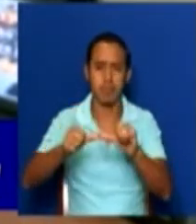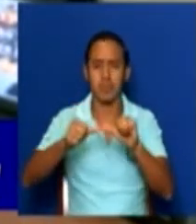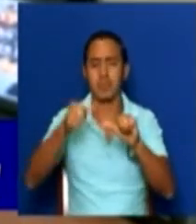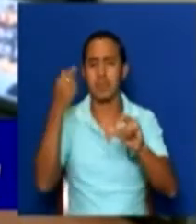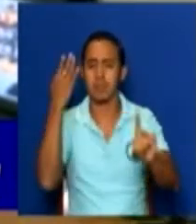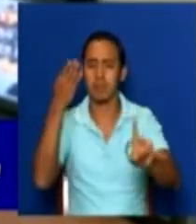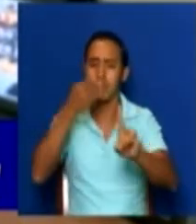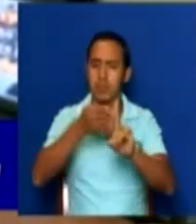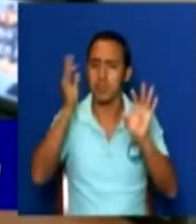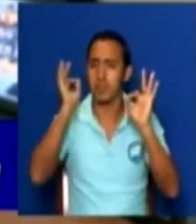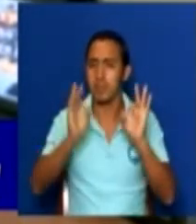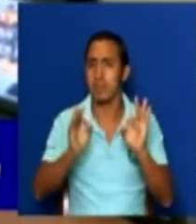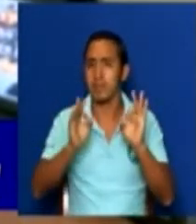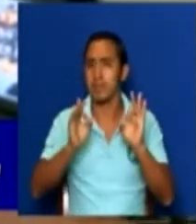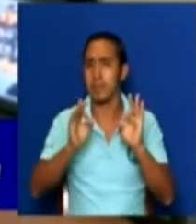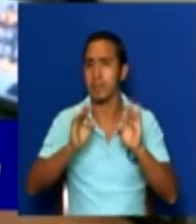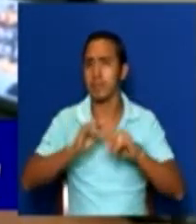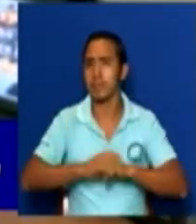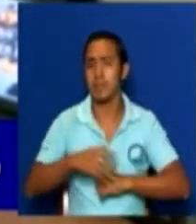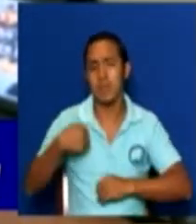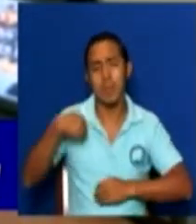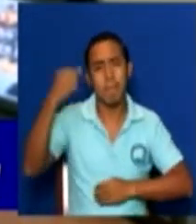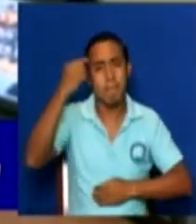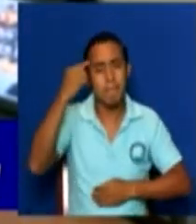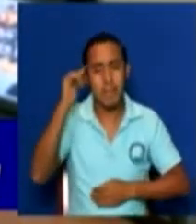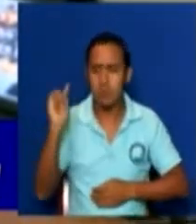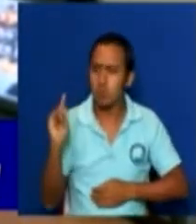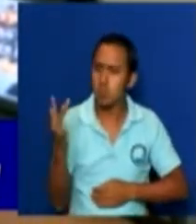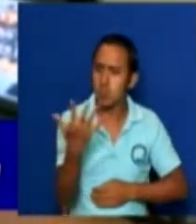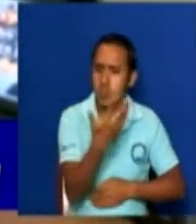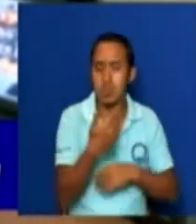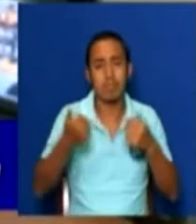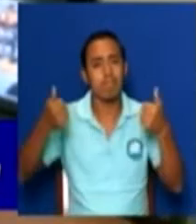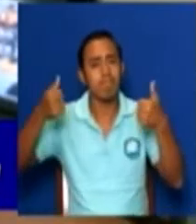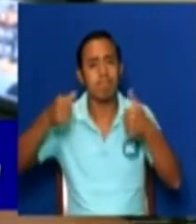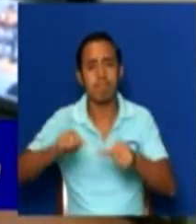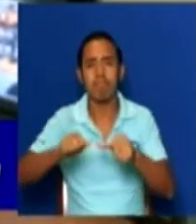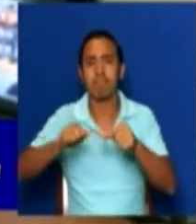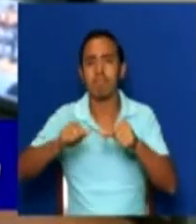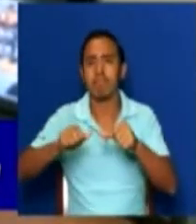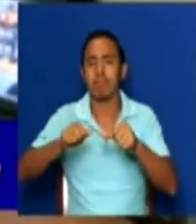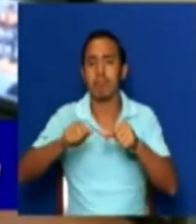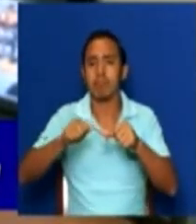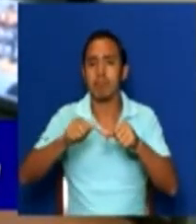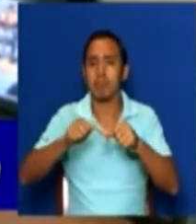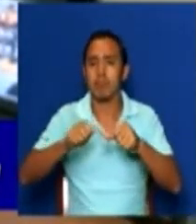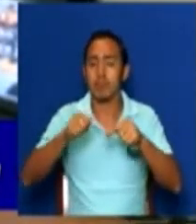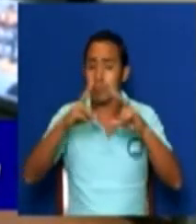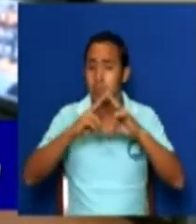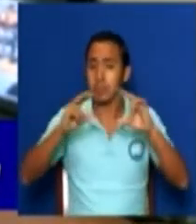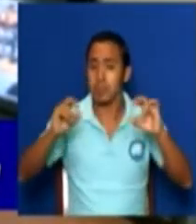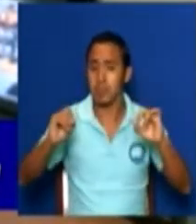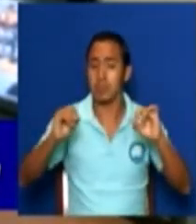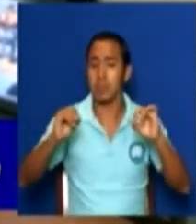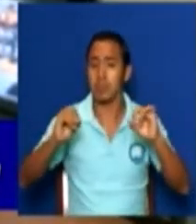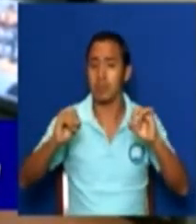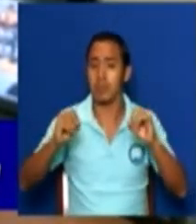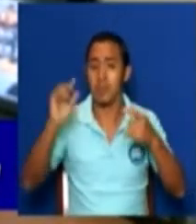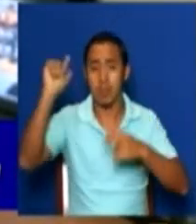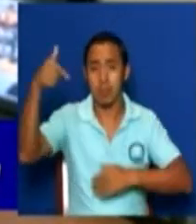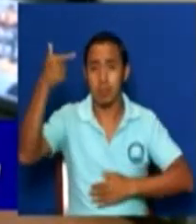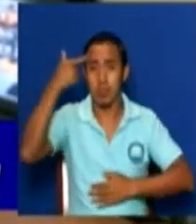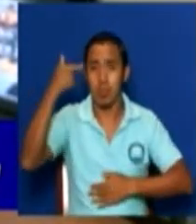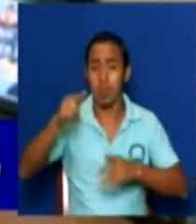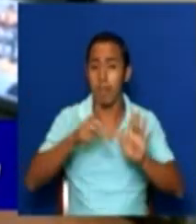camino correcto. Creo que todos coincidimos de que está Nicaragua como gobierno,